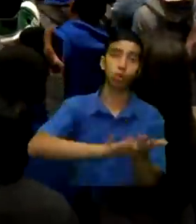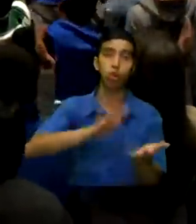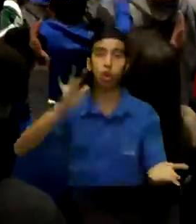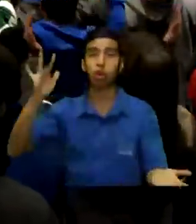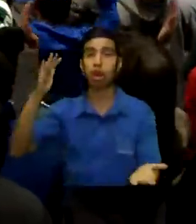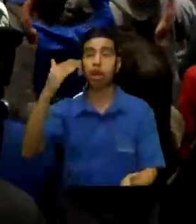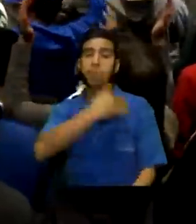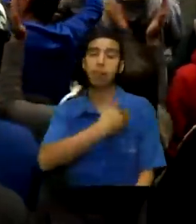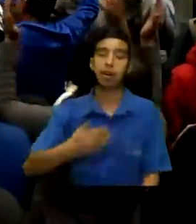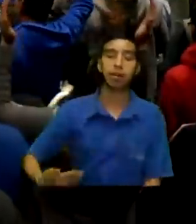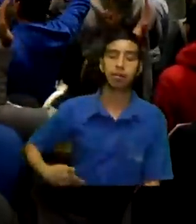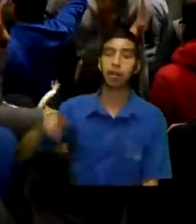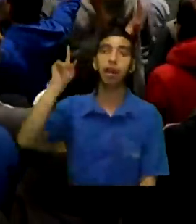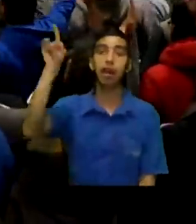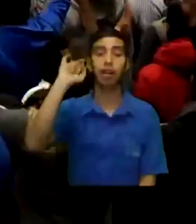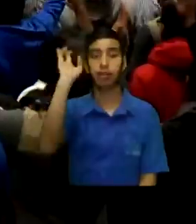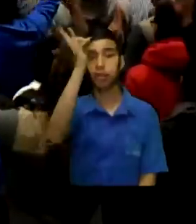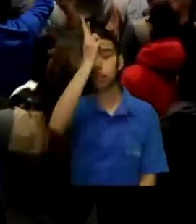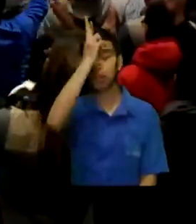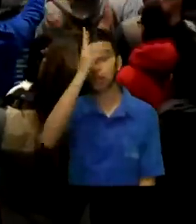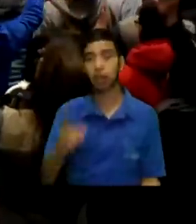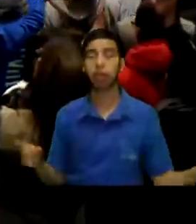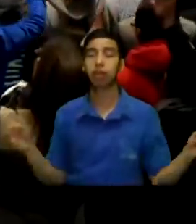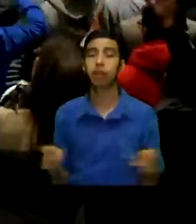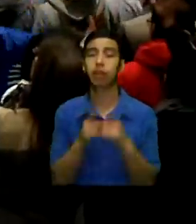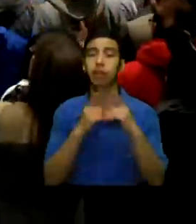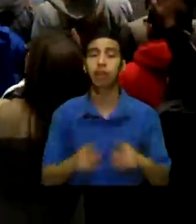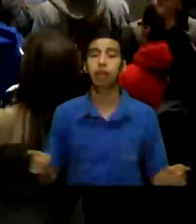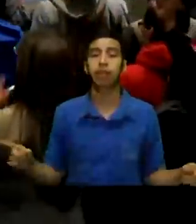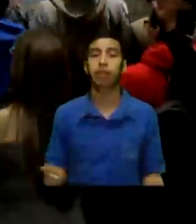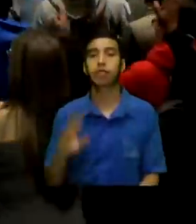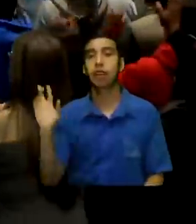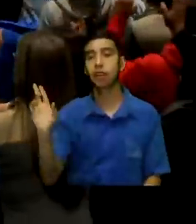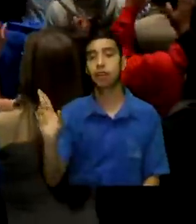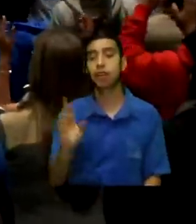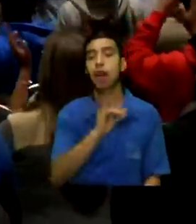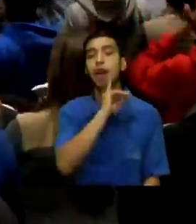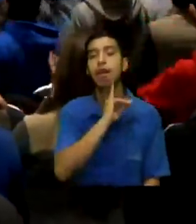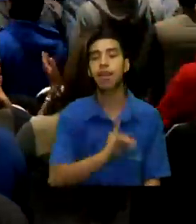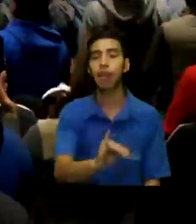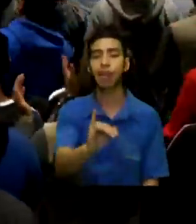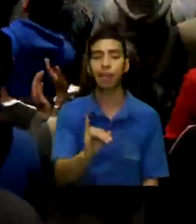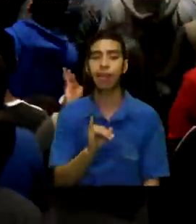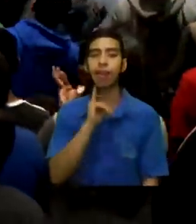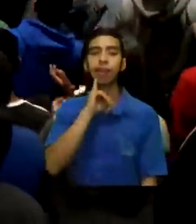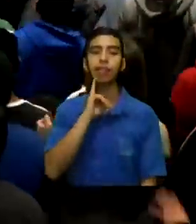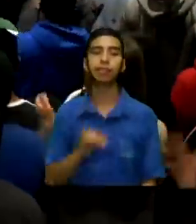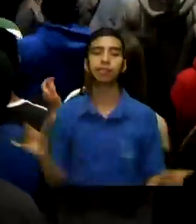cantando alabanzas al Señor, diciendo de su gloria y majestad, Él es el Rey de Israel.